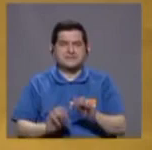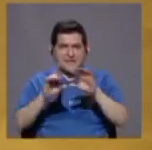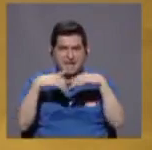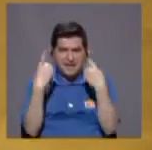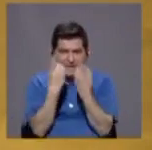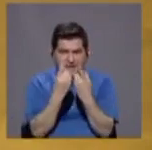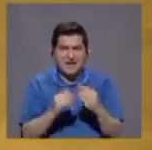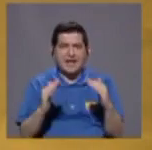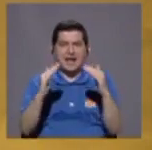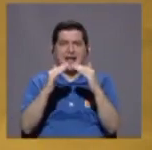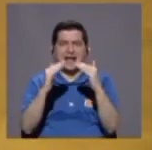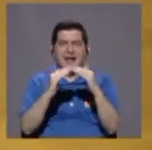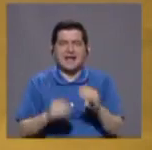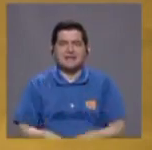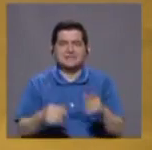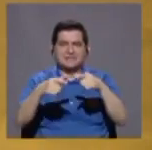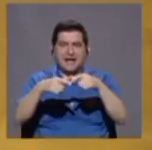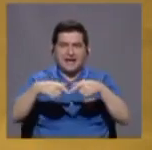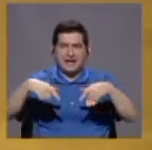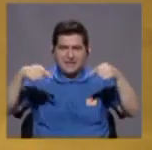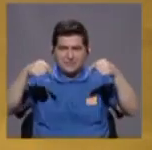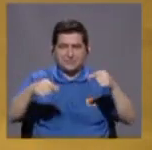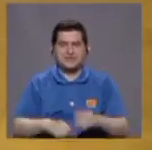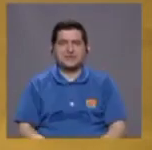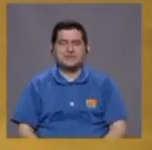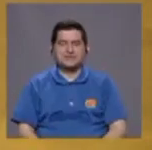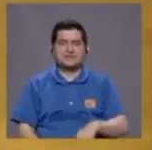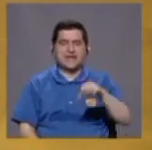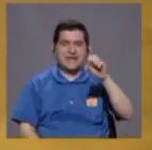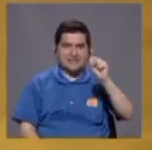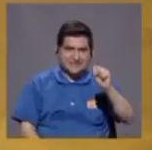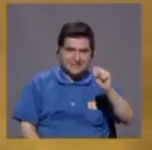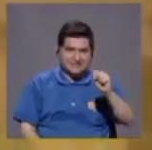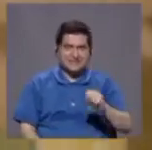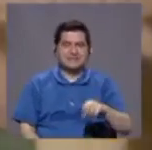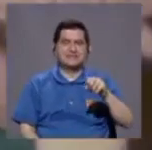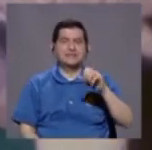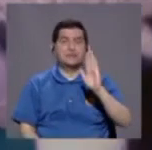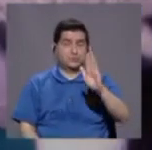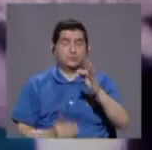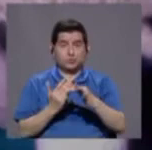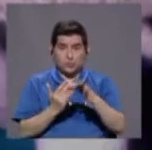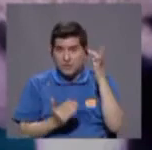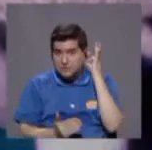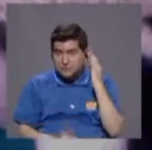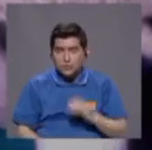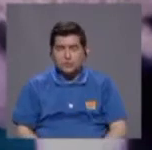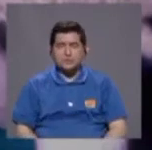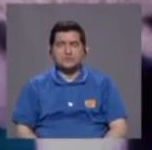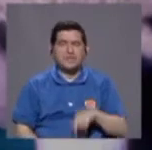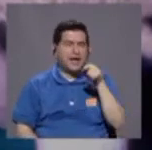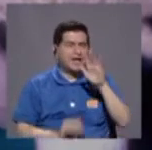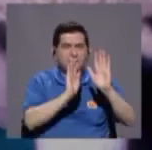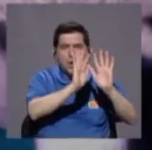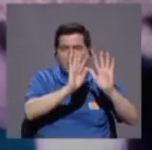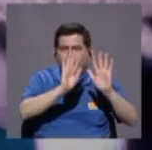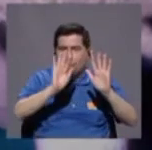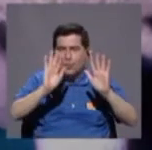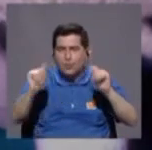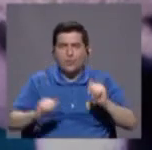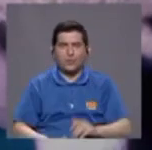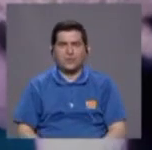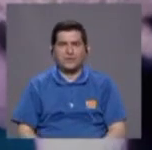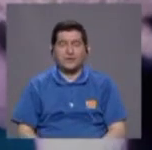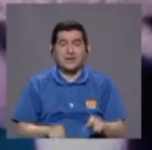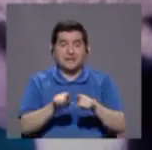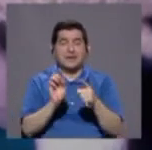casa japonesa. Silvia, tu esposa, la había decorado con motivación. Estamos